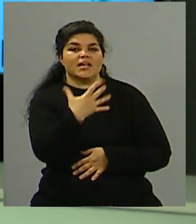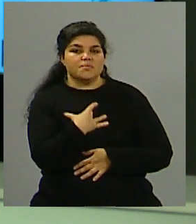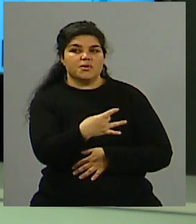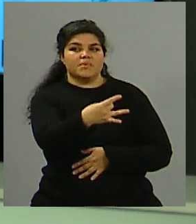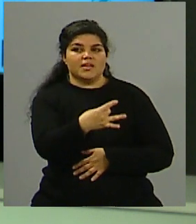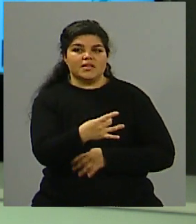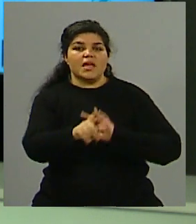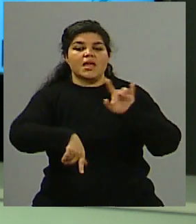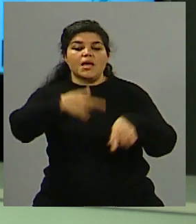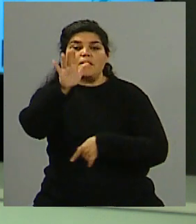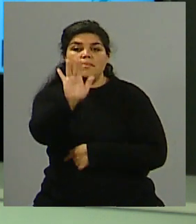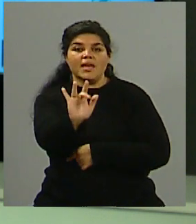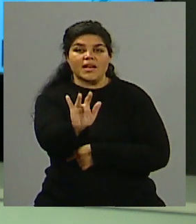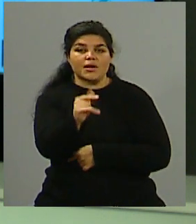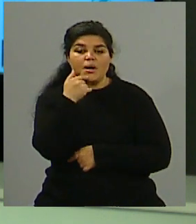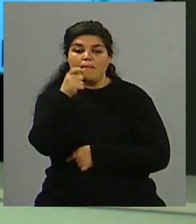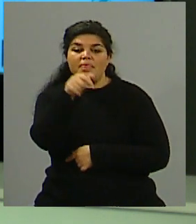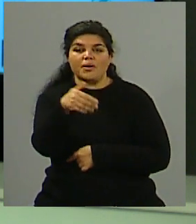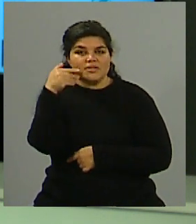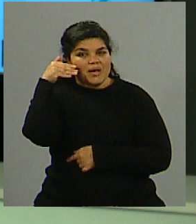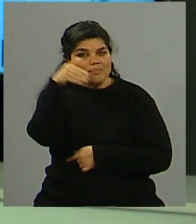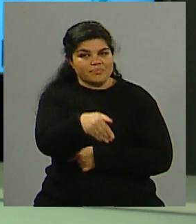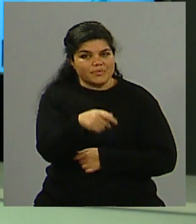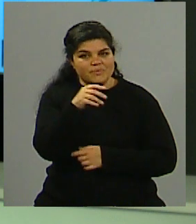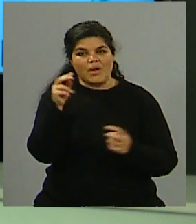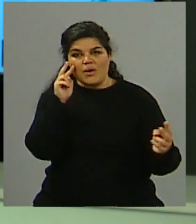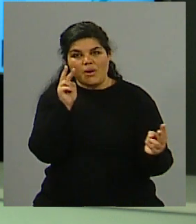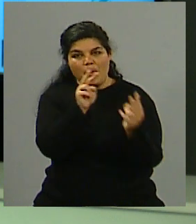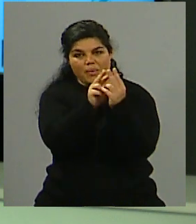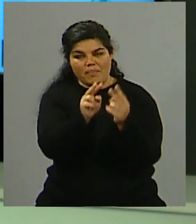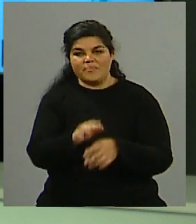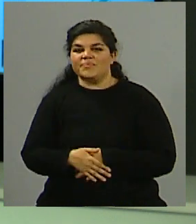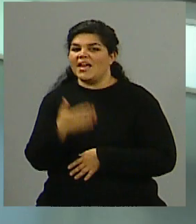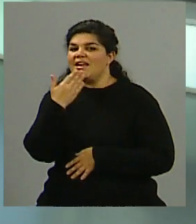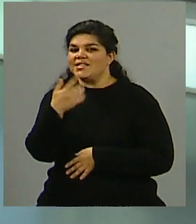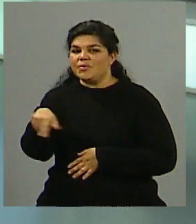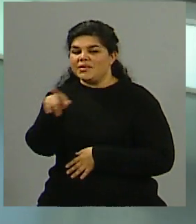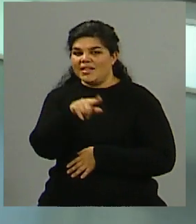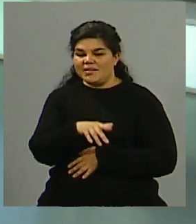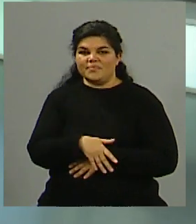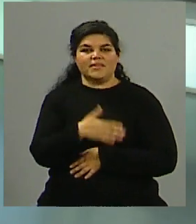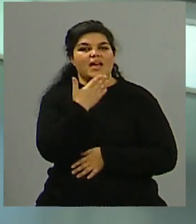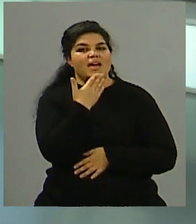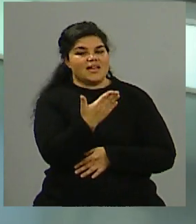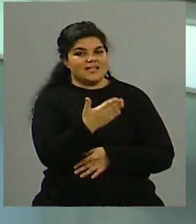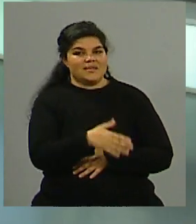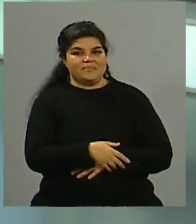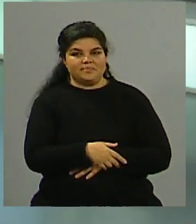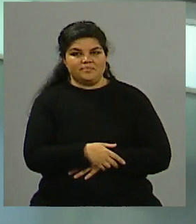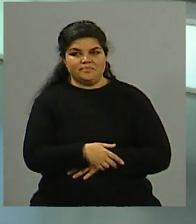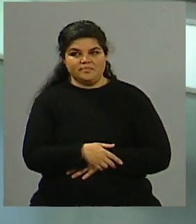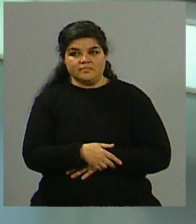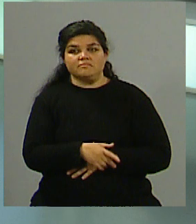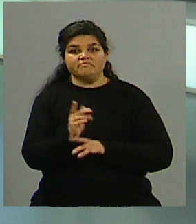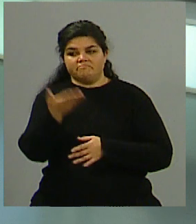vemos el miércoles en Mendoza. Muchas gracias. No, gracias a ustedes. Bueno, decíamos, un gusto realmente,